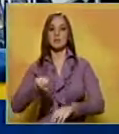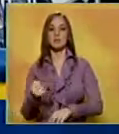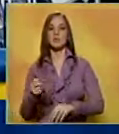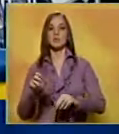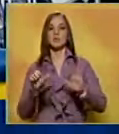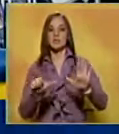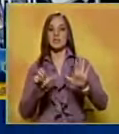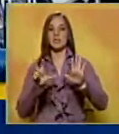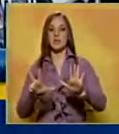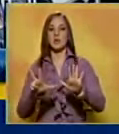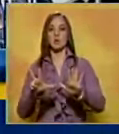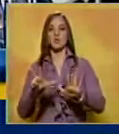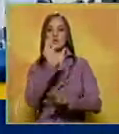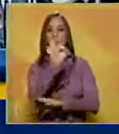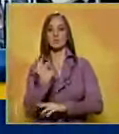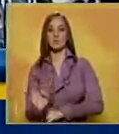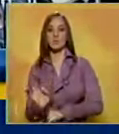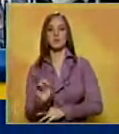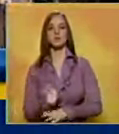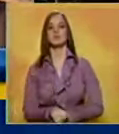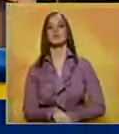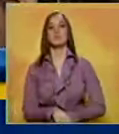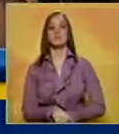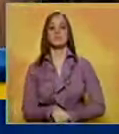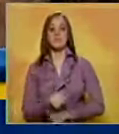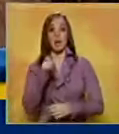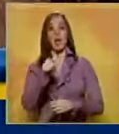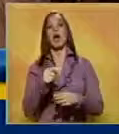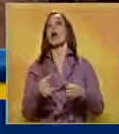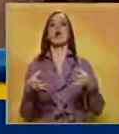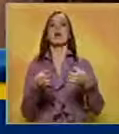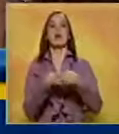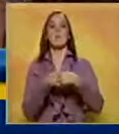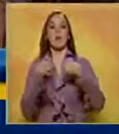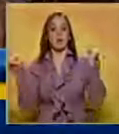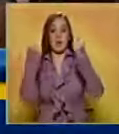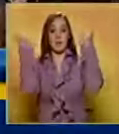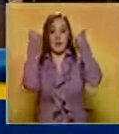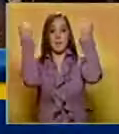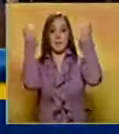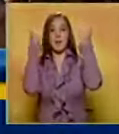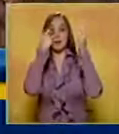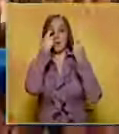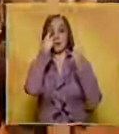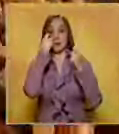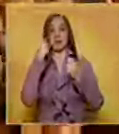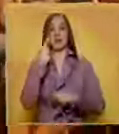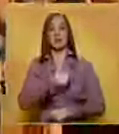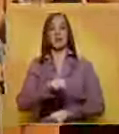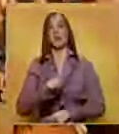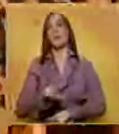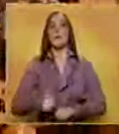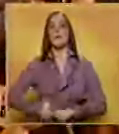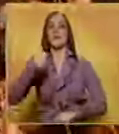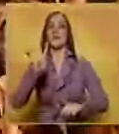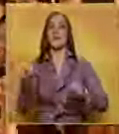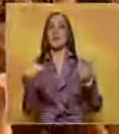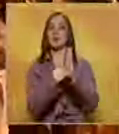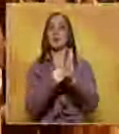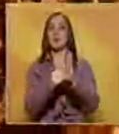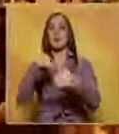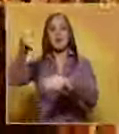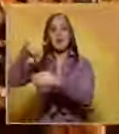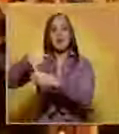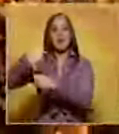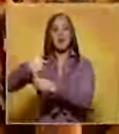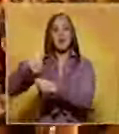87.68%. Los resultados cumplieron las expectativas del comando de campaña de la alcaldesa electa, quien obtuvo más de 4.000 votos de los alcanzados